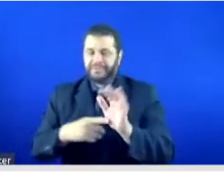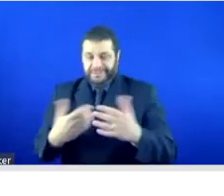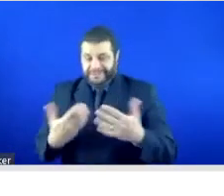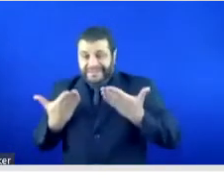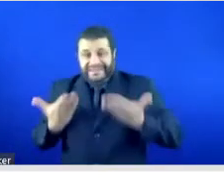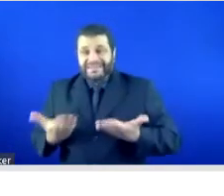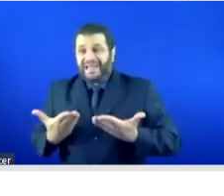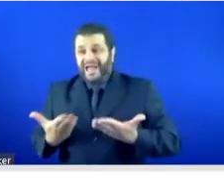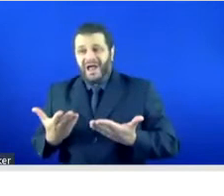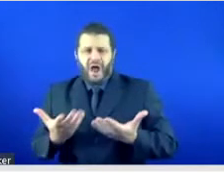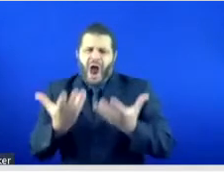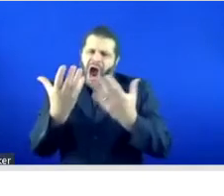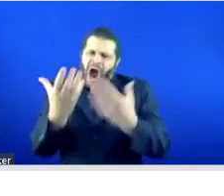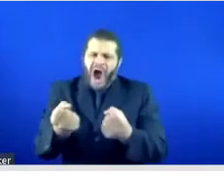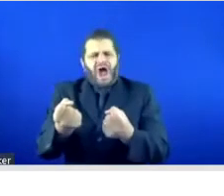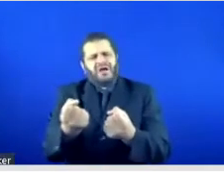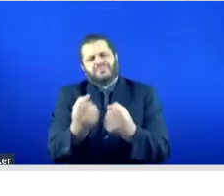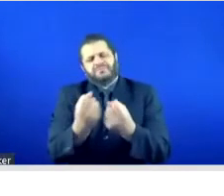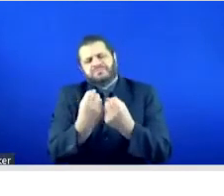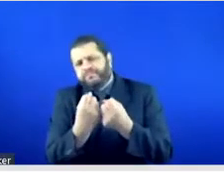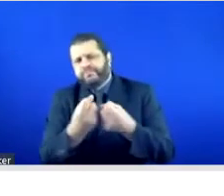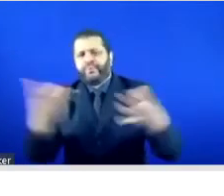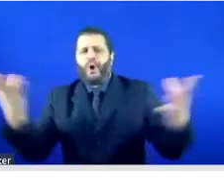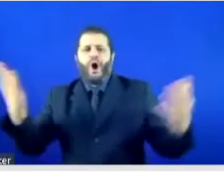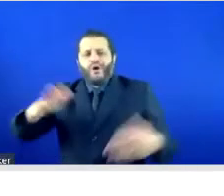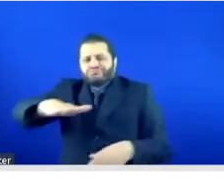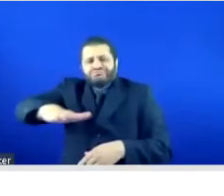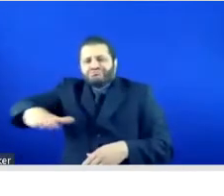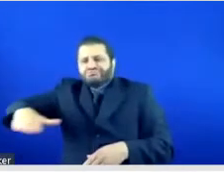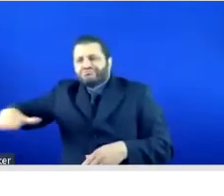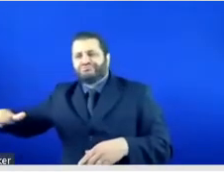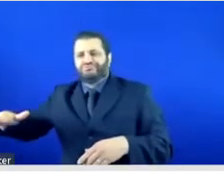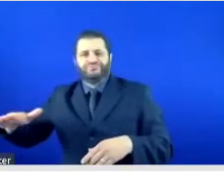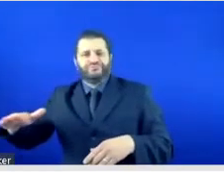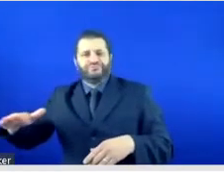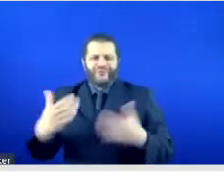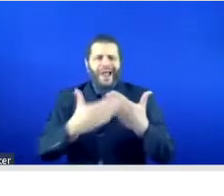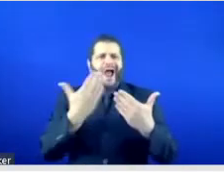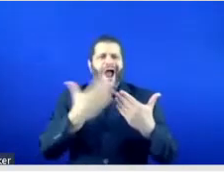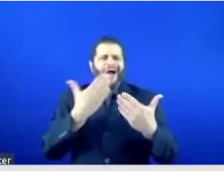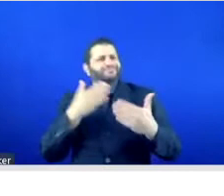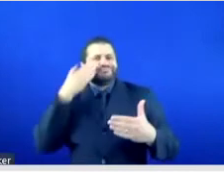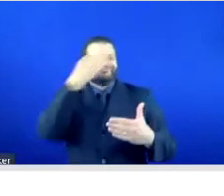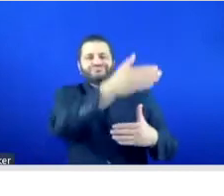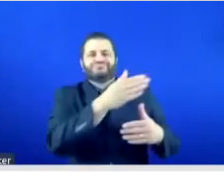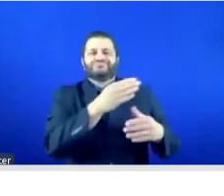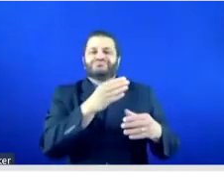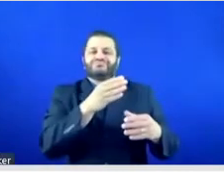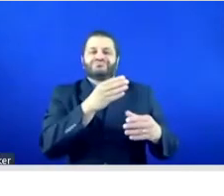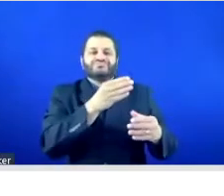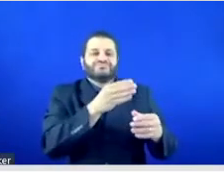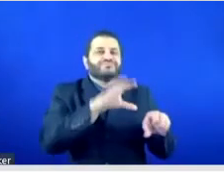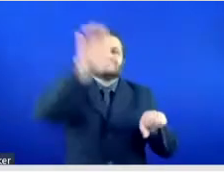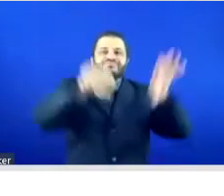la comida no crece en el supermercado. No saben que la comida crece en el campo, que hay que sembrarla en el campo, que